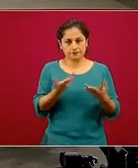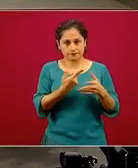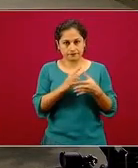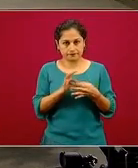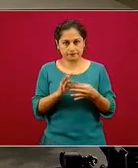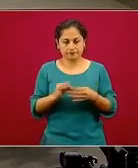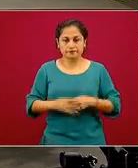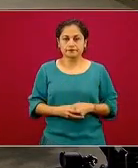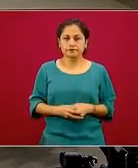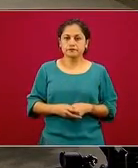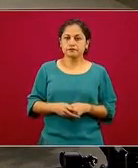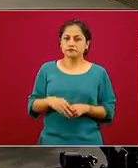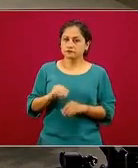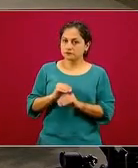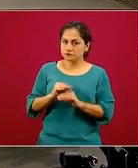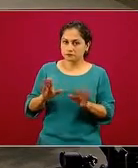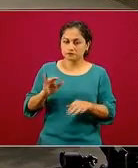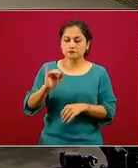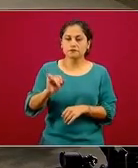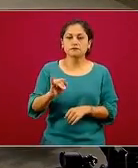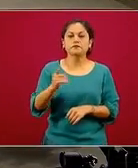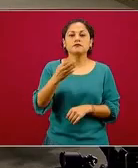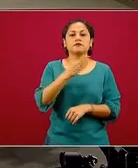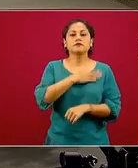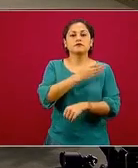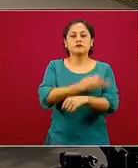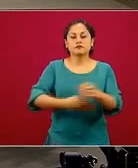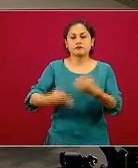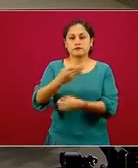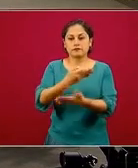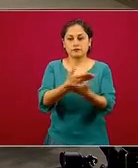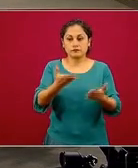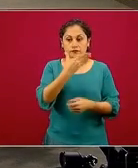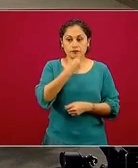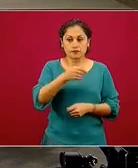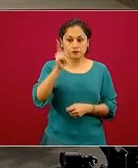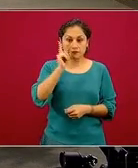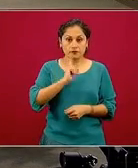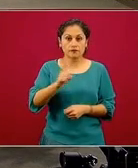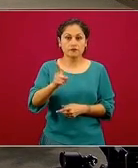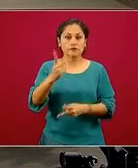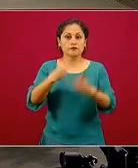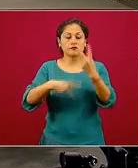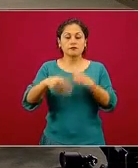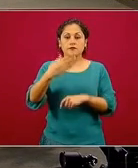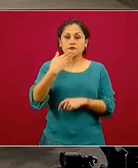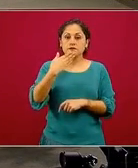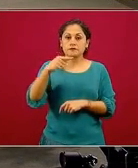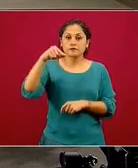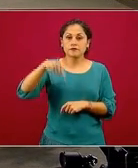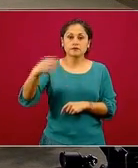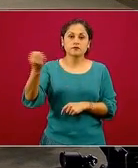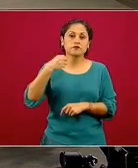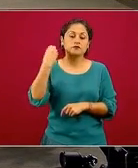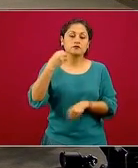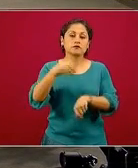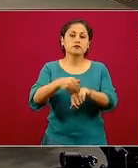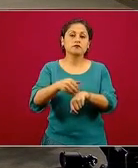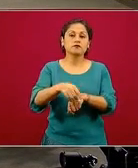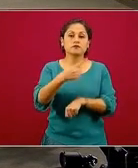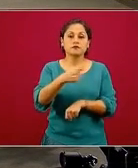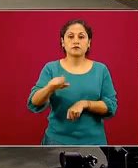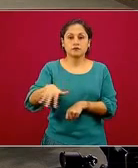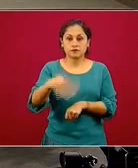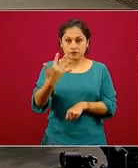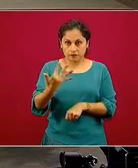Muy buenas tardes a todas y todos. Bienvenidos a la conferencia vespertina número 115, ya